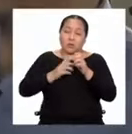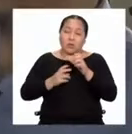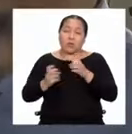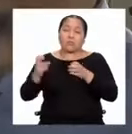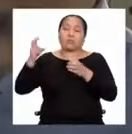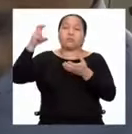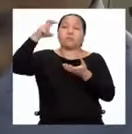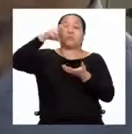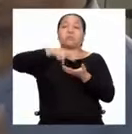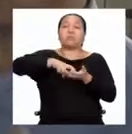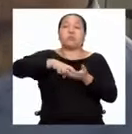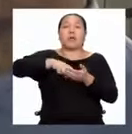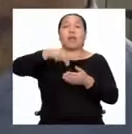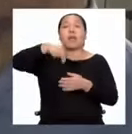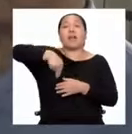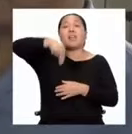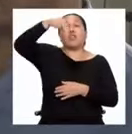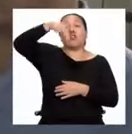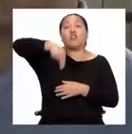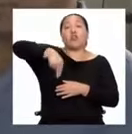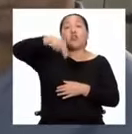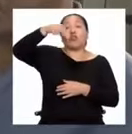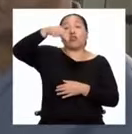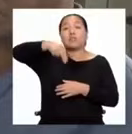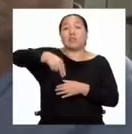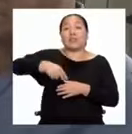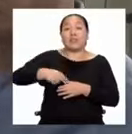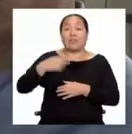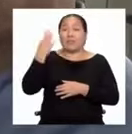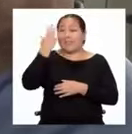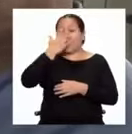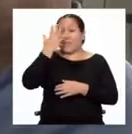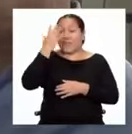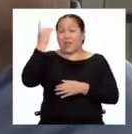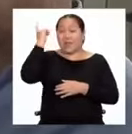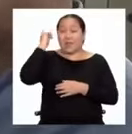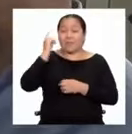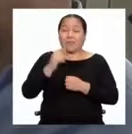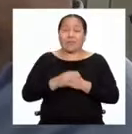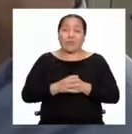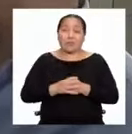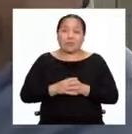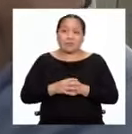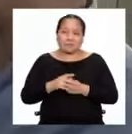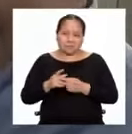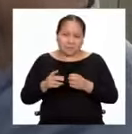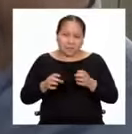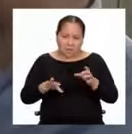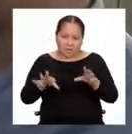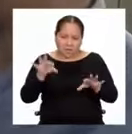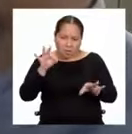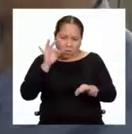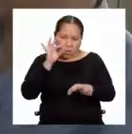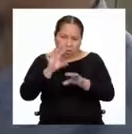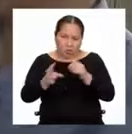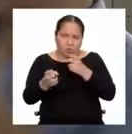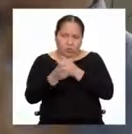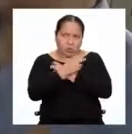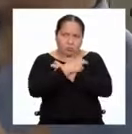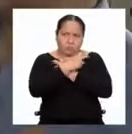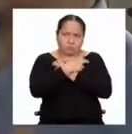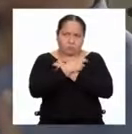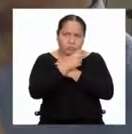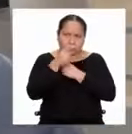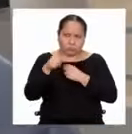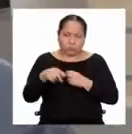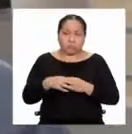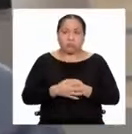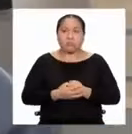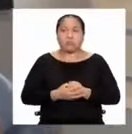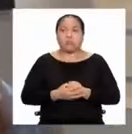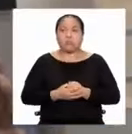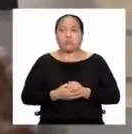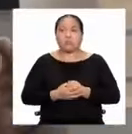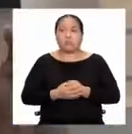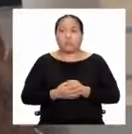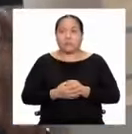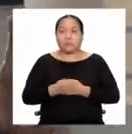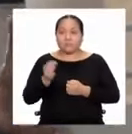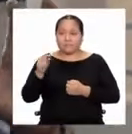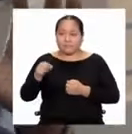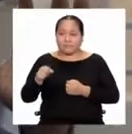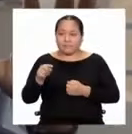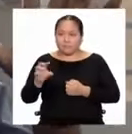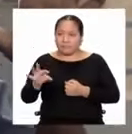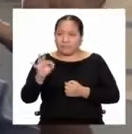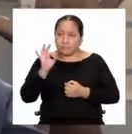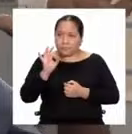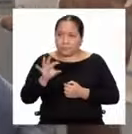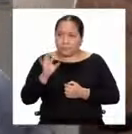África, que son las evidencias arqueológicas, restos óseos que han encontrado y las dataciones de la genética,